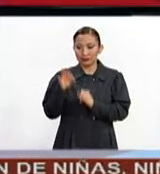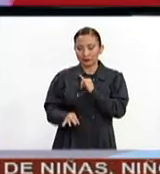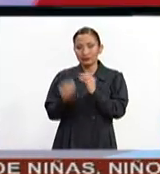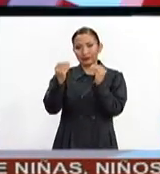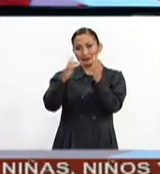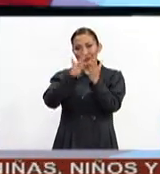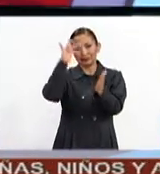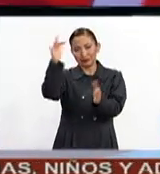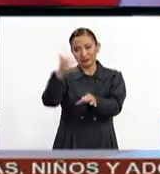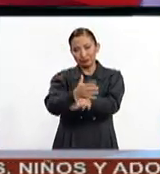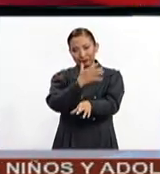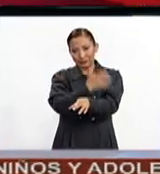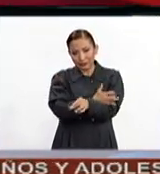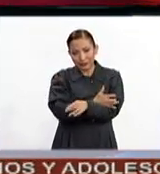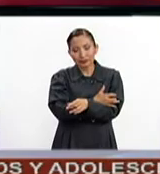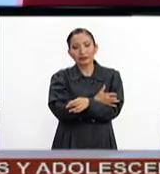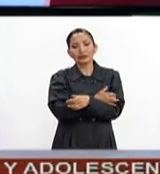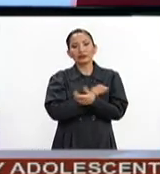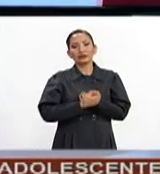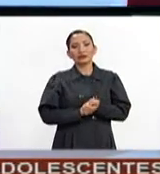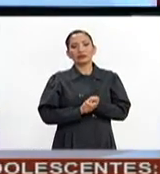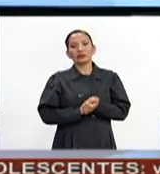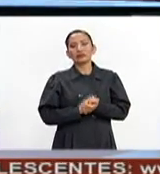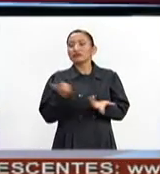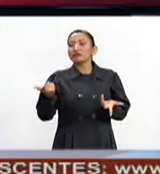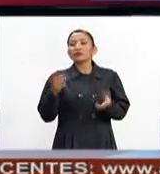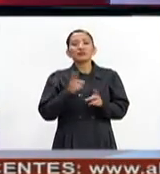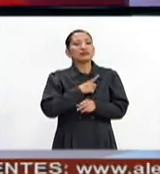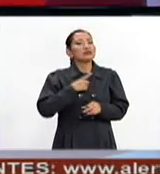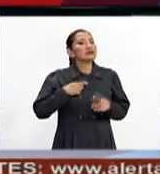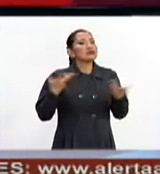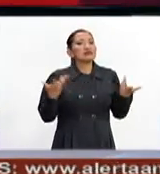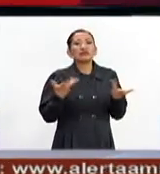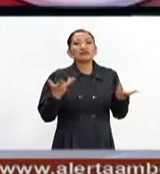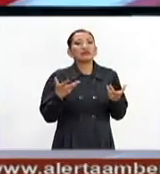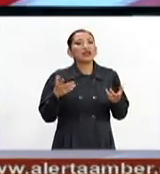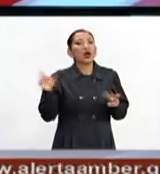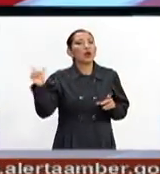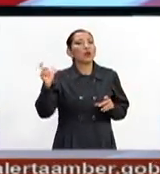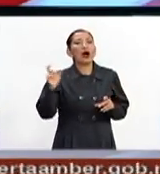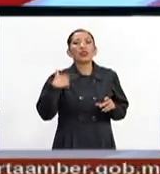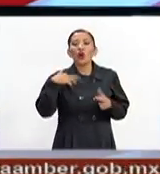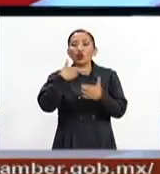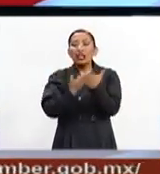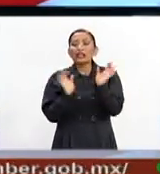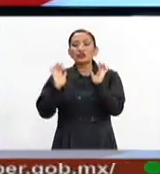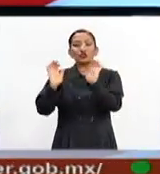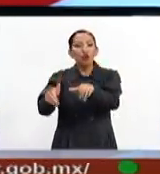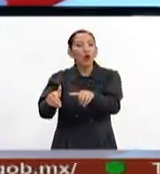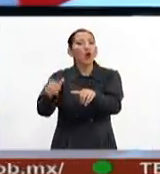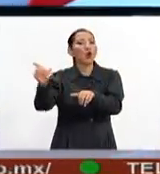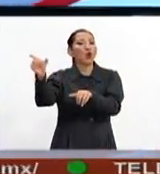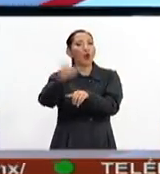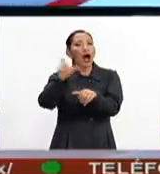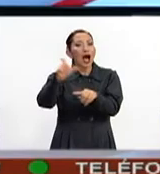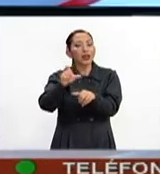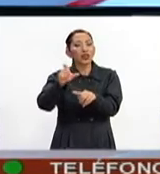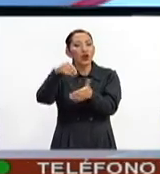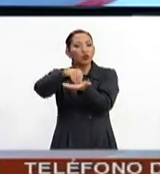Finalmente, y muchísimas gracias por estar con nosotros, ¿qué hay que hacer? ¿Cuándo hay que registrarse o cuándo hay